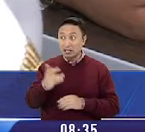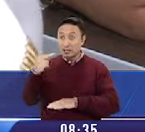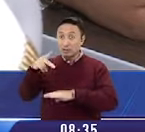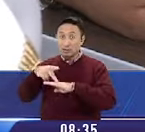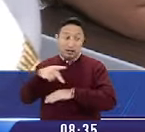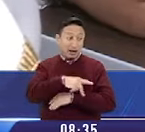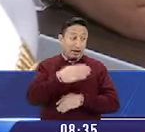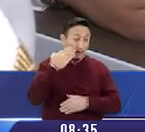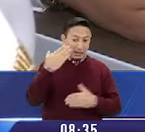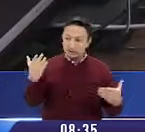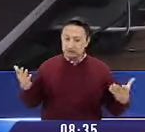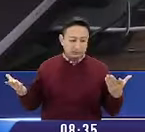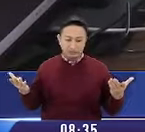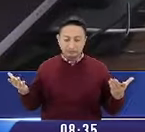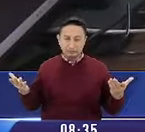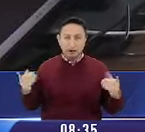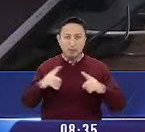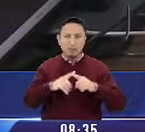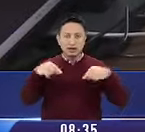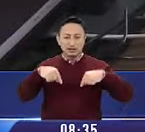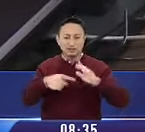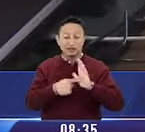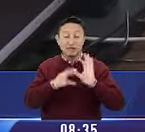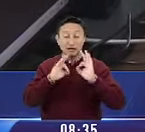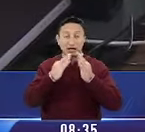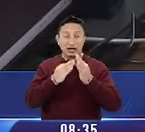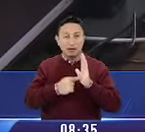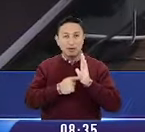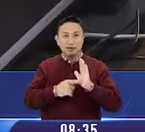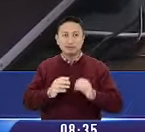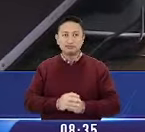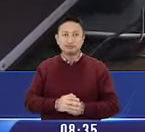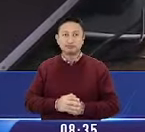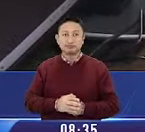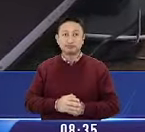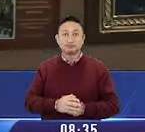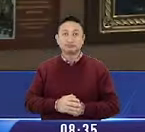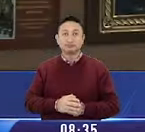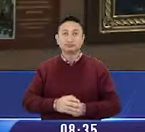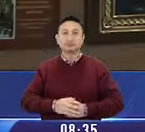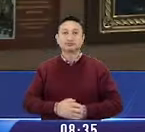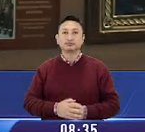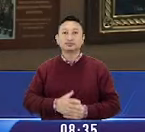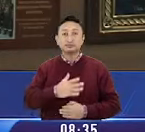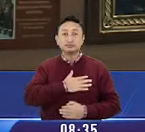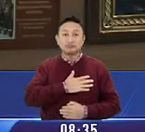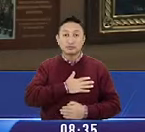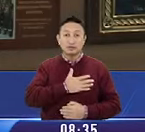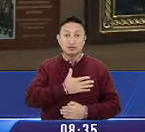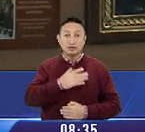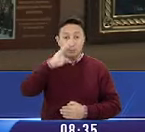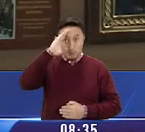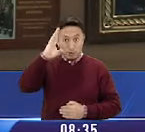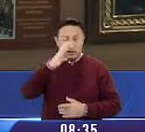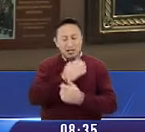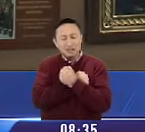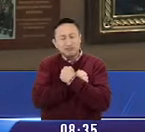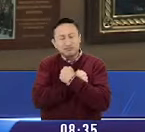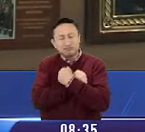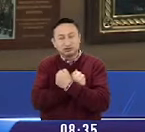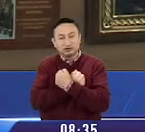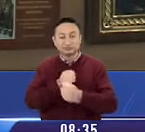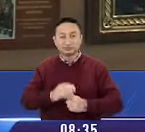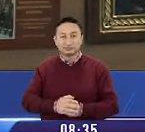y la maternidad, busca ser ejemplo para su familia y servir a la sociedad. Para mí, yo amo a la policía, la verdad.